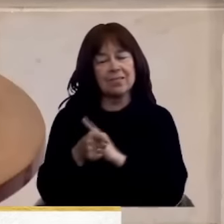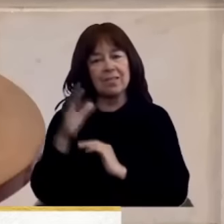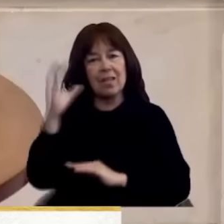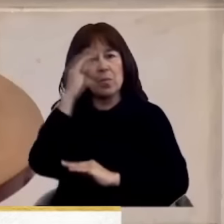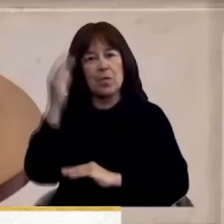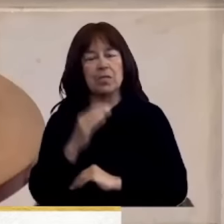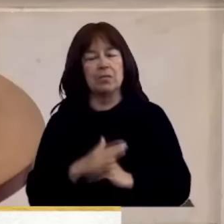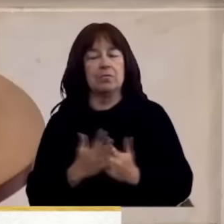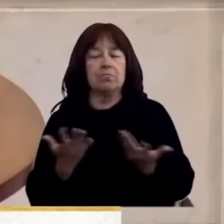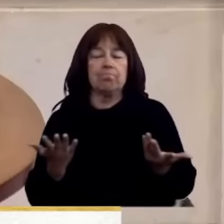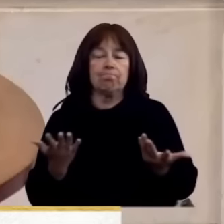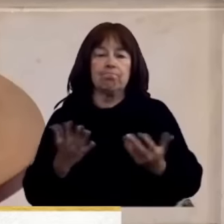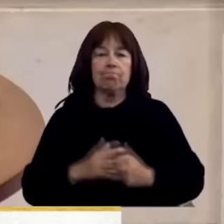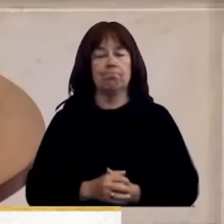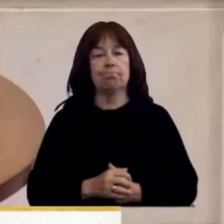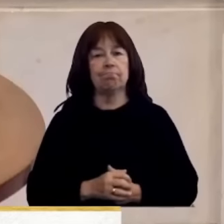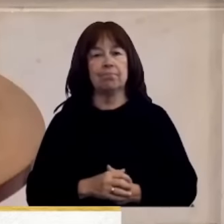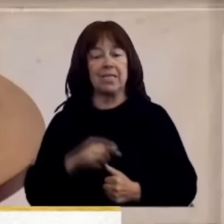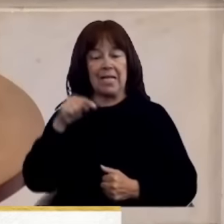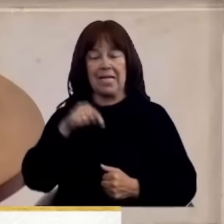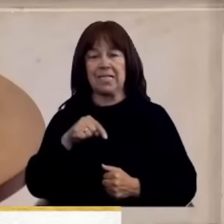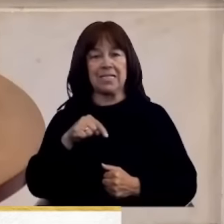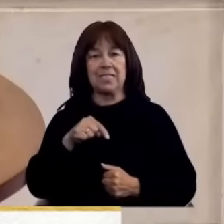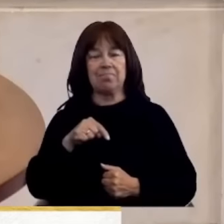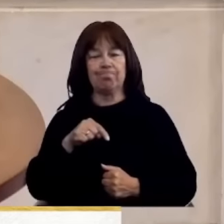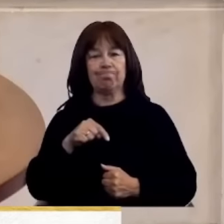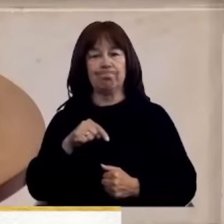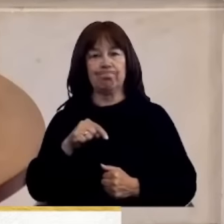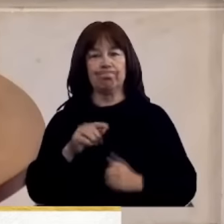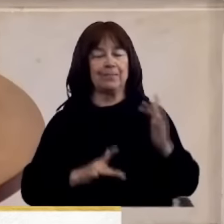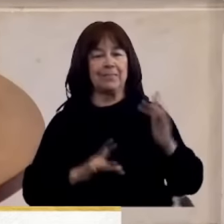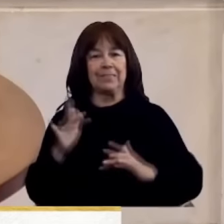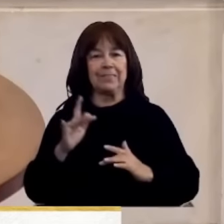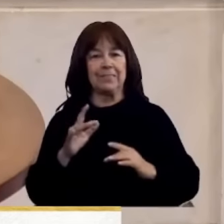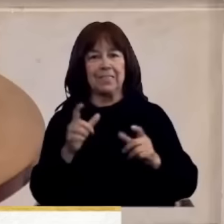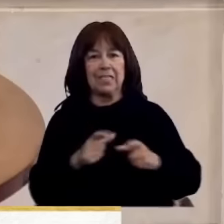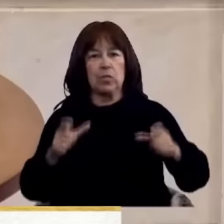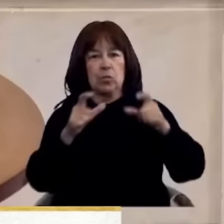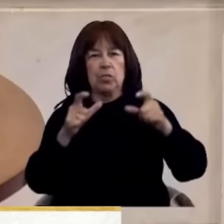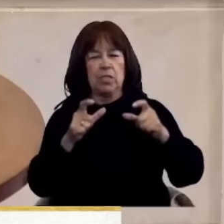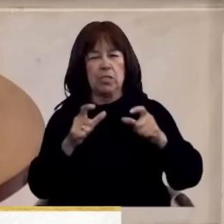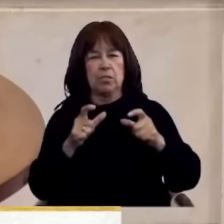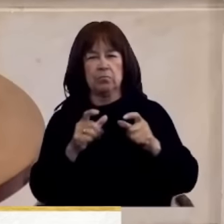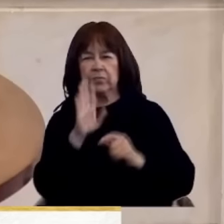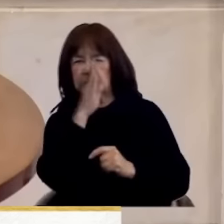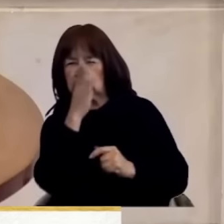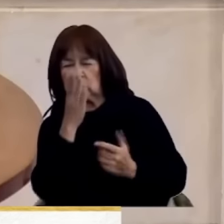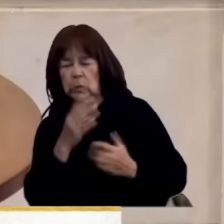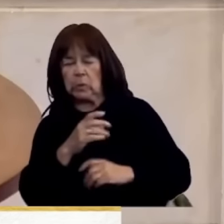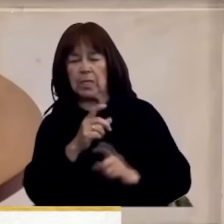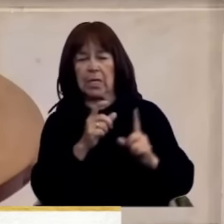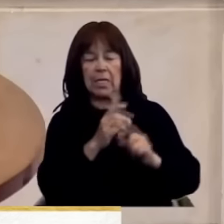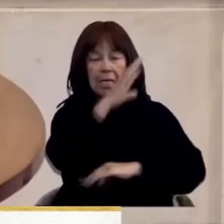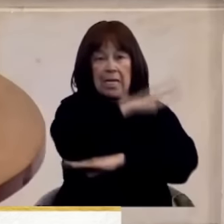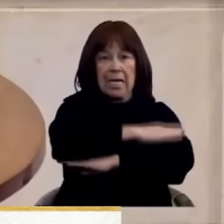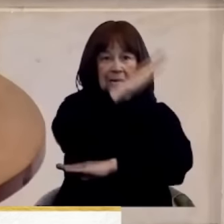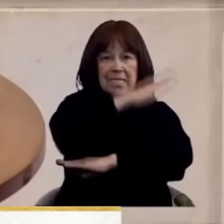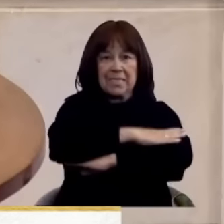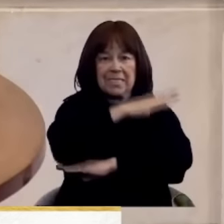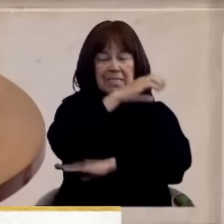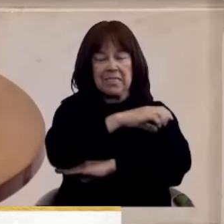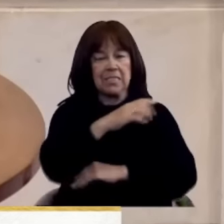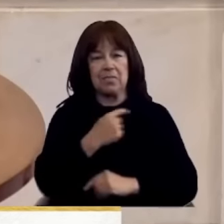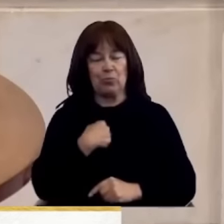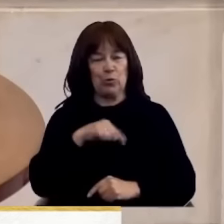a claras luces que aquí no hay sospecha en el Congreso, hay sospecha en la Cancillería, porque nosotros no hicimos